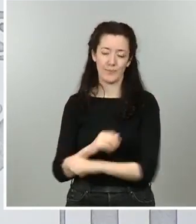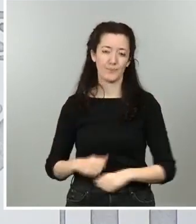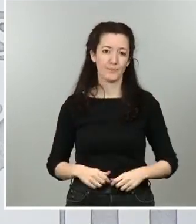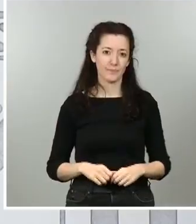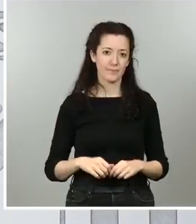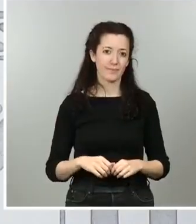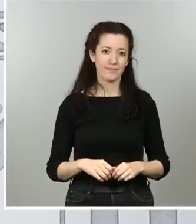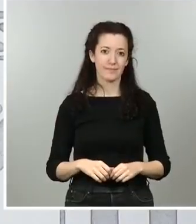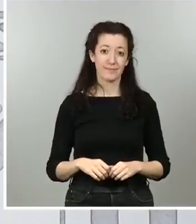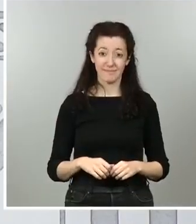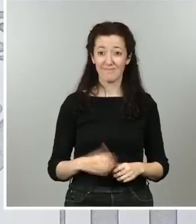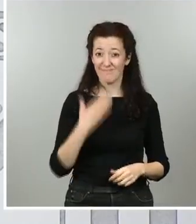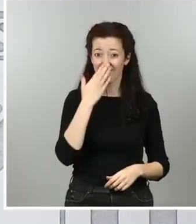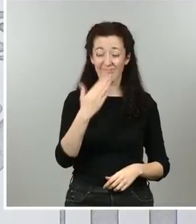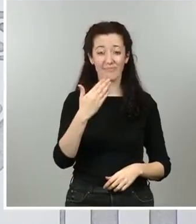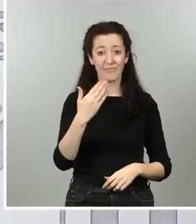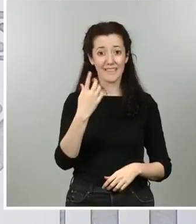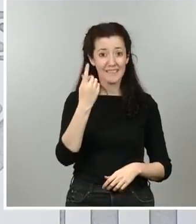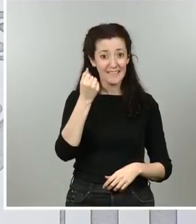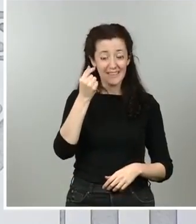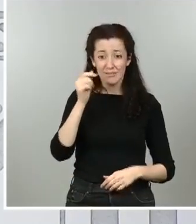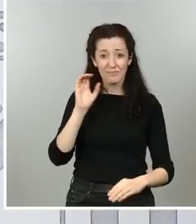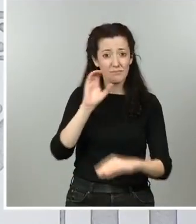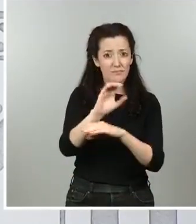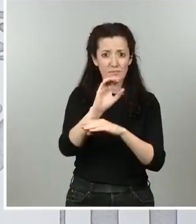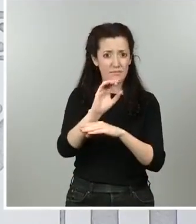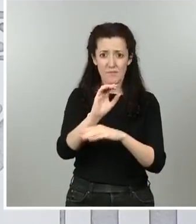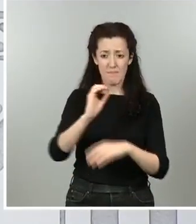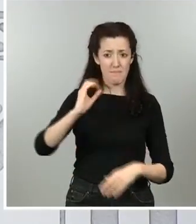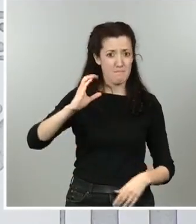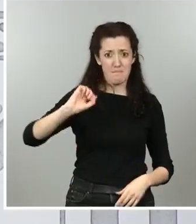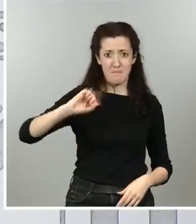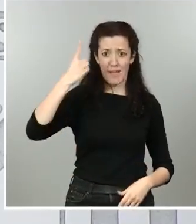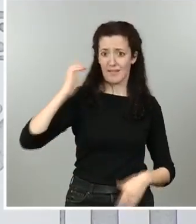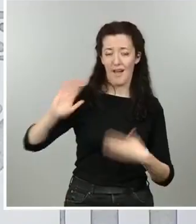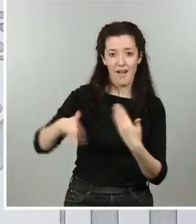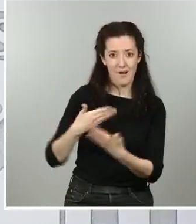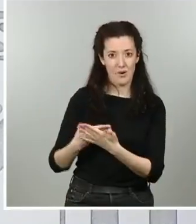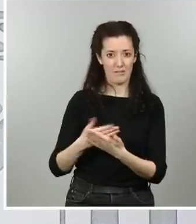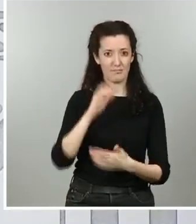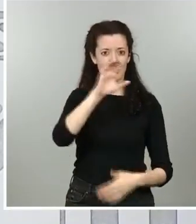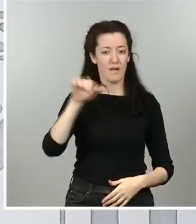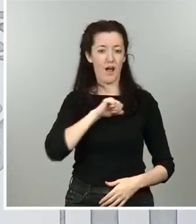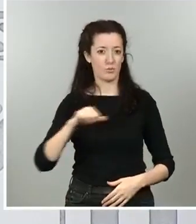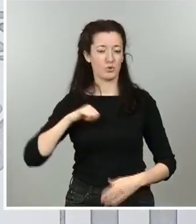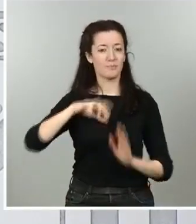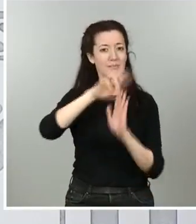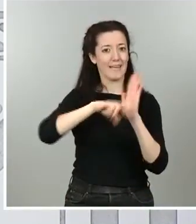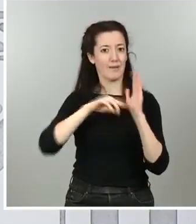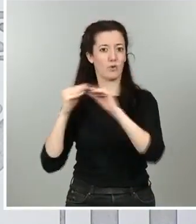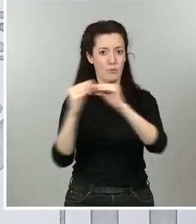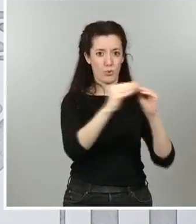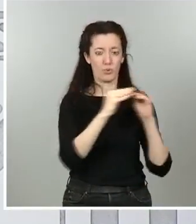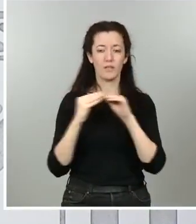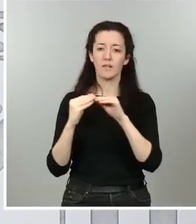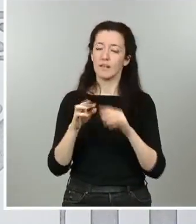mayor inyección de dinero realizada jamás por el Estado en las comunidades autónomas de régimen común que, insisto, no tendrán